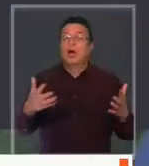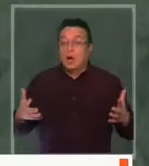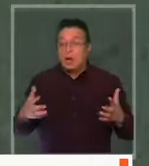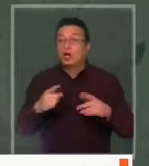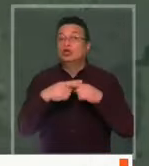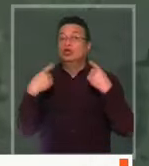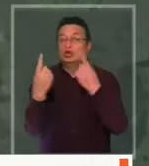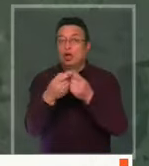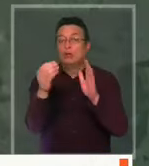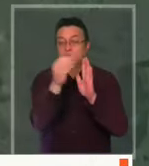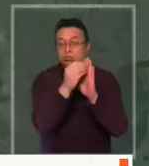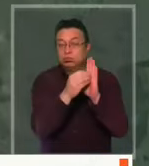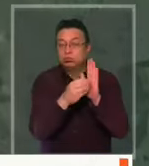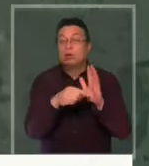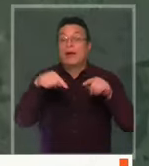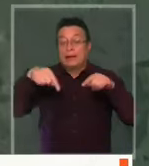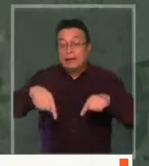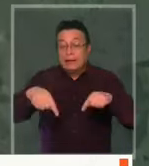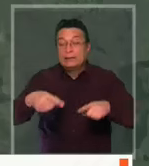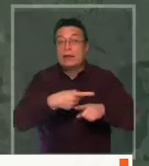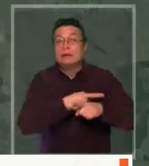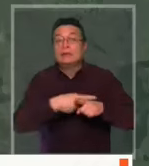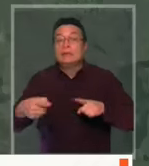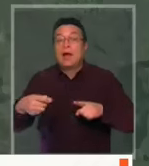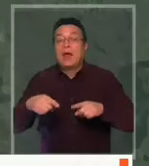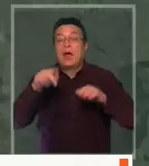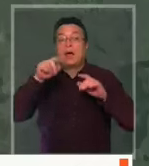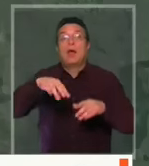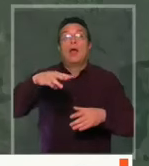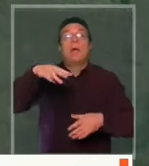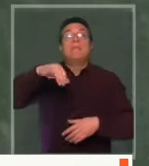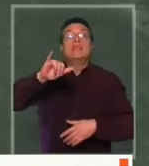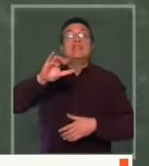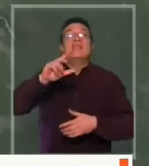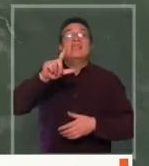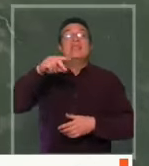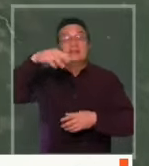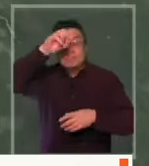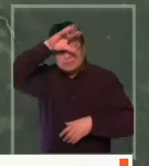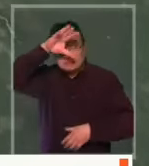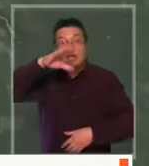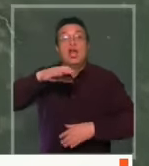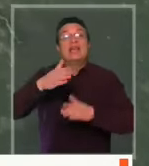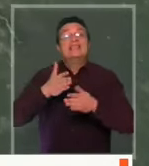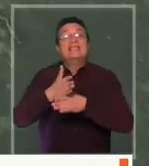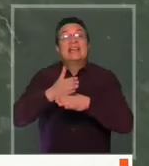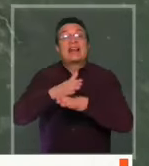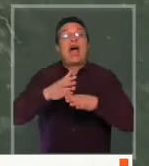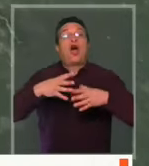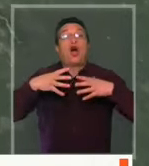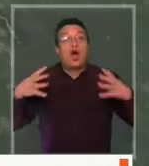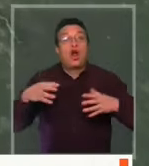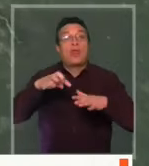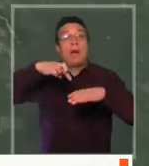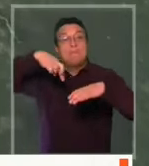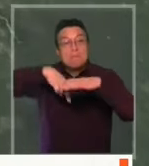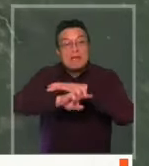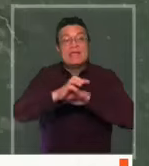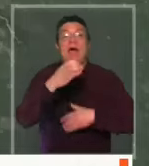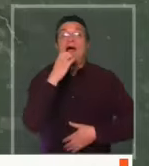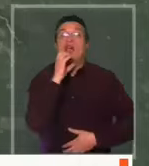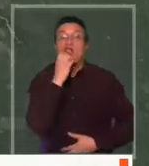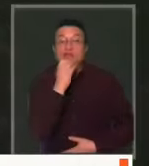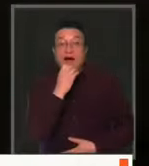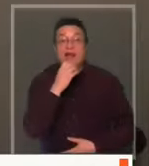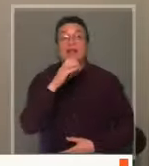todos registrados durante esta semana en Mina, Collahuaysi, Sierra Gorda, Ollagüe, Pica y Antofagasta. Tienen